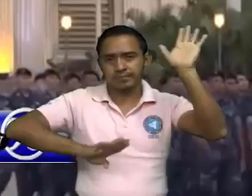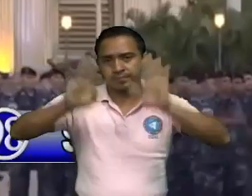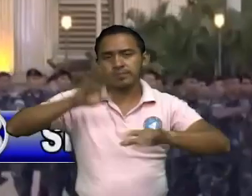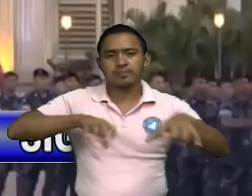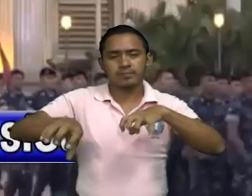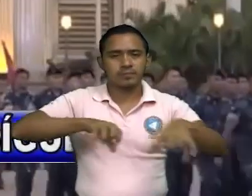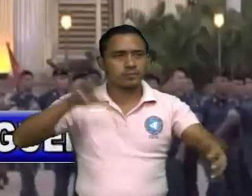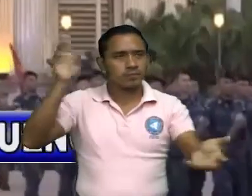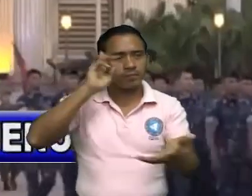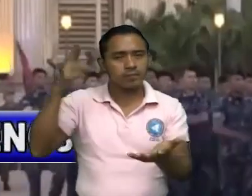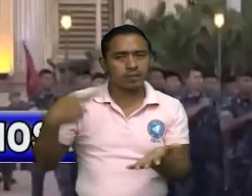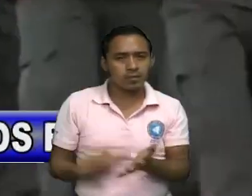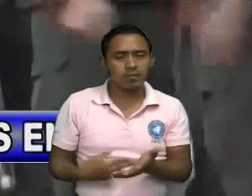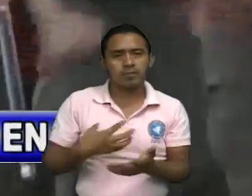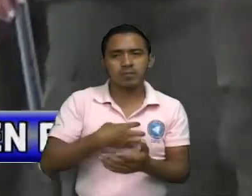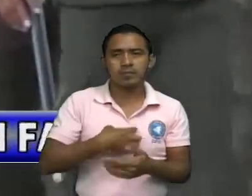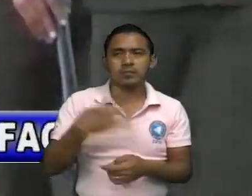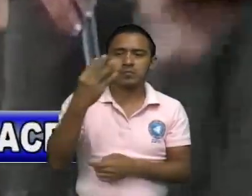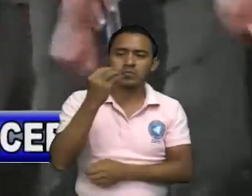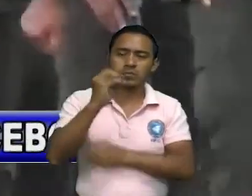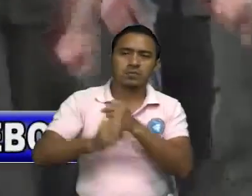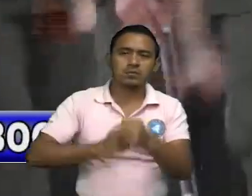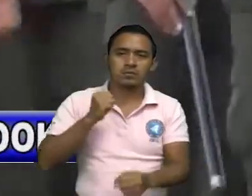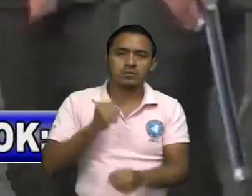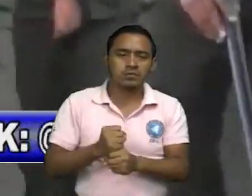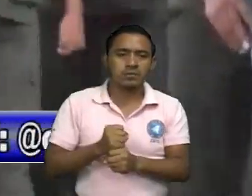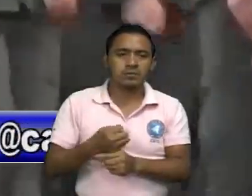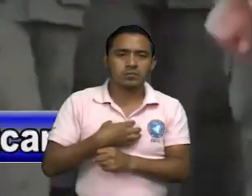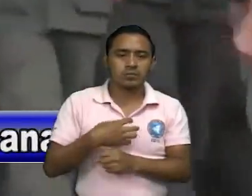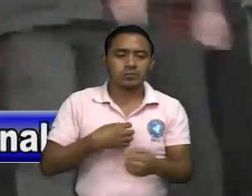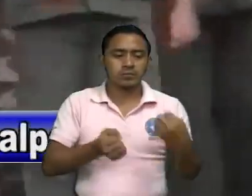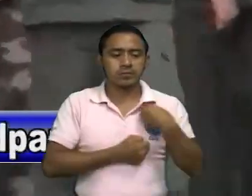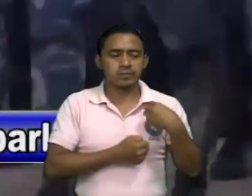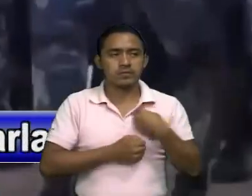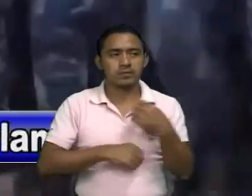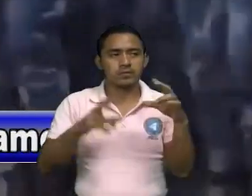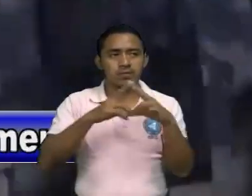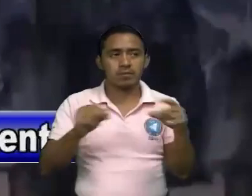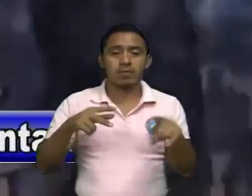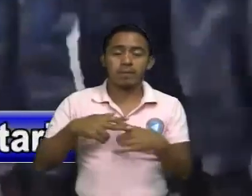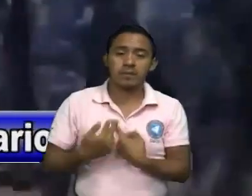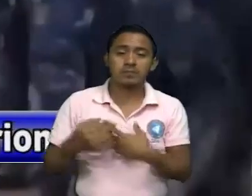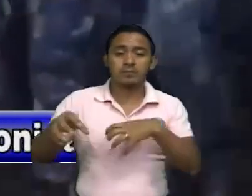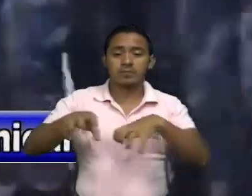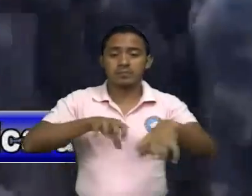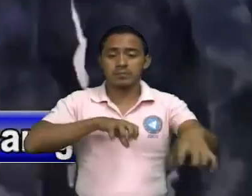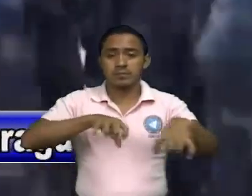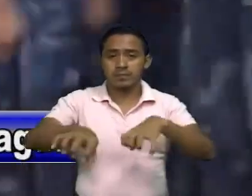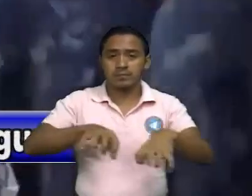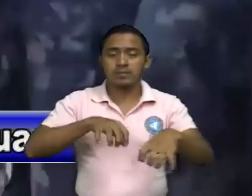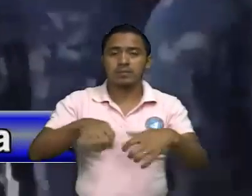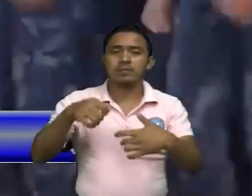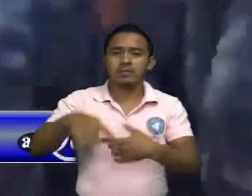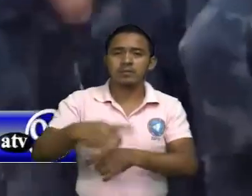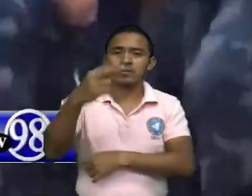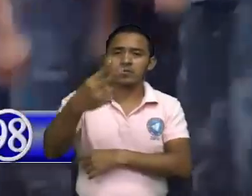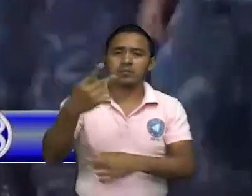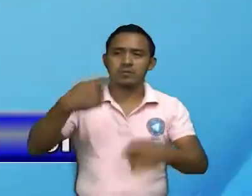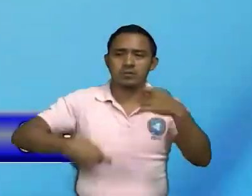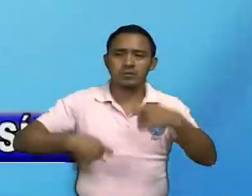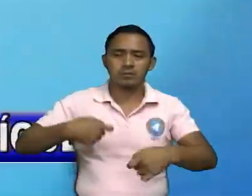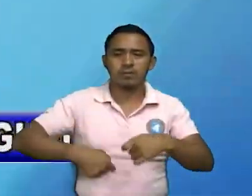actividades conmemorativas del 40 aniversario del Ejército de Nicaragua que inician con el acto solemne de este 2 de